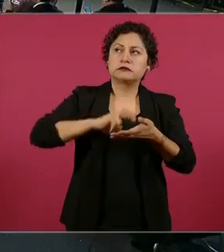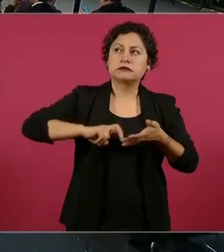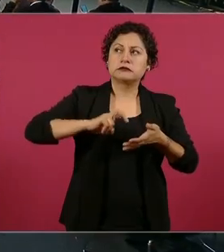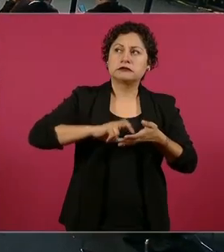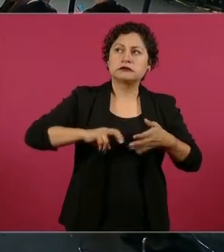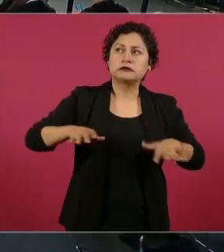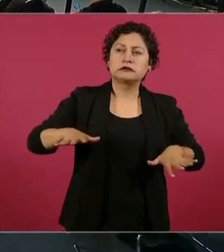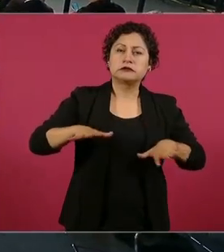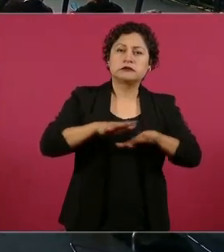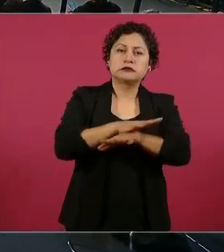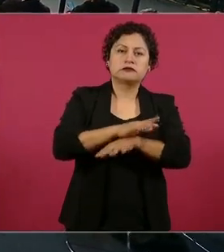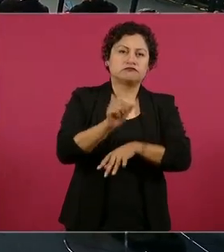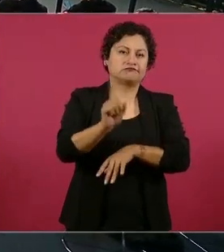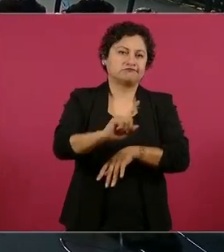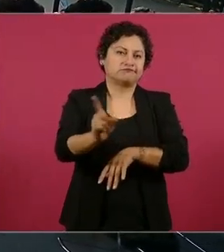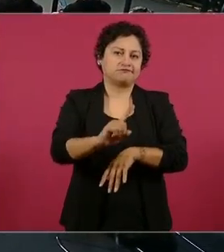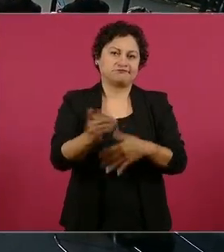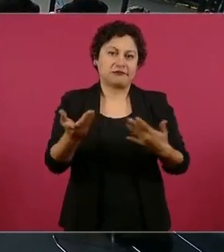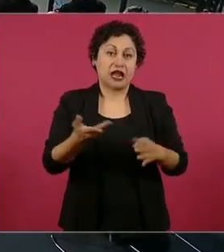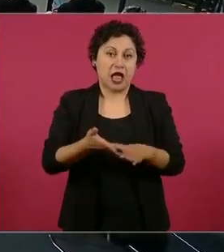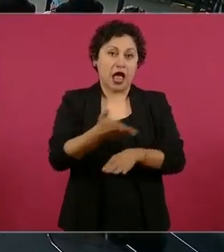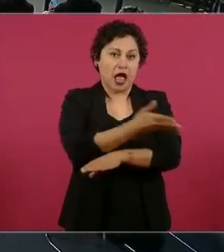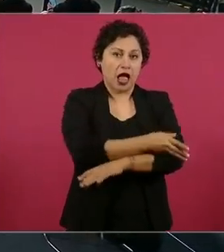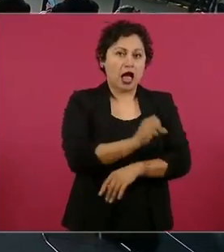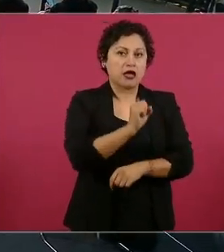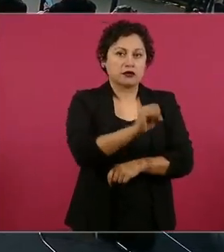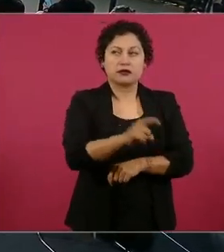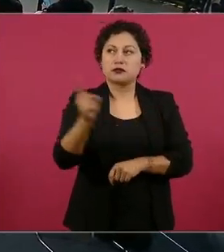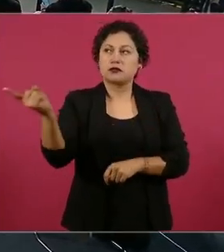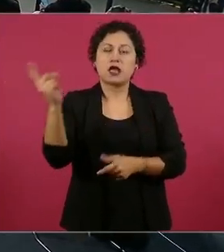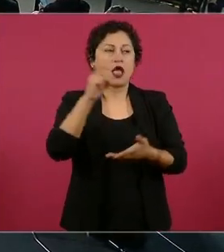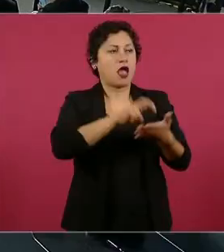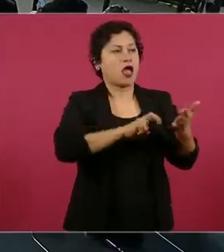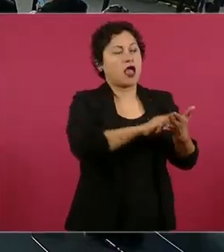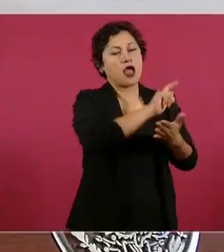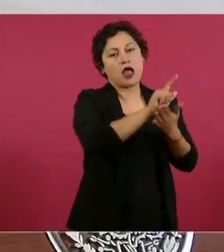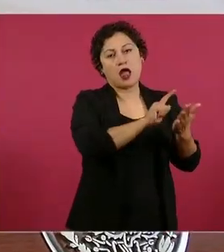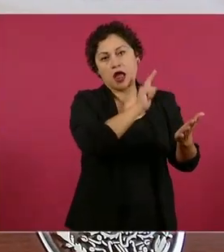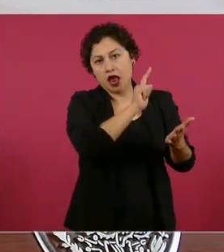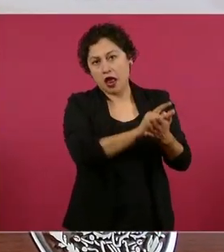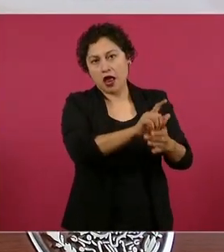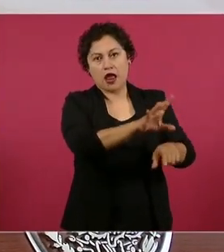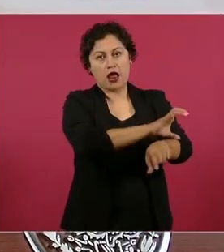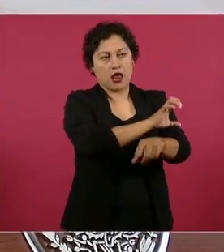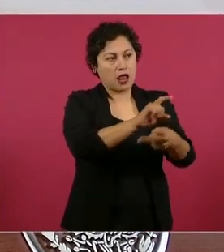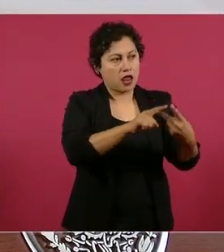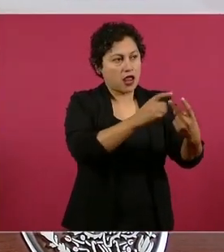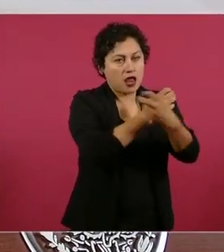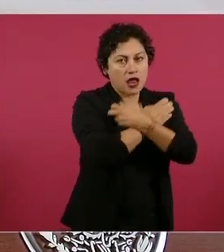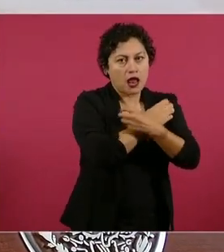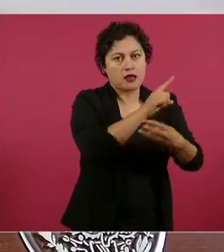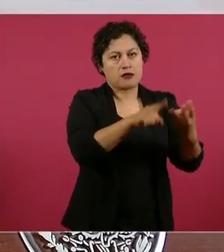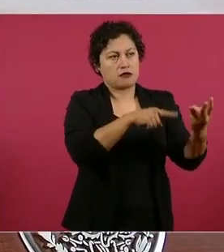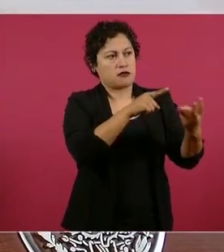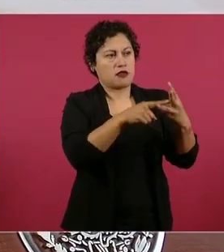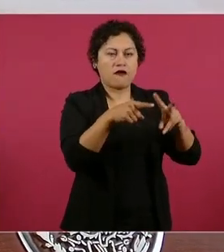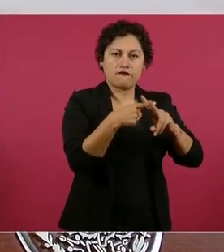reforma fiscal, reforma energética, reforma a la seguridad social, reforma educativa, nada.